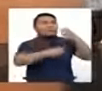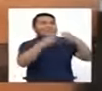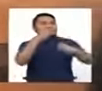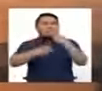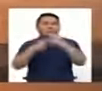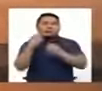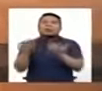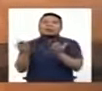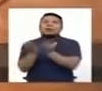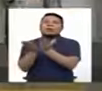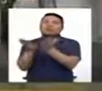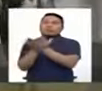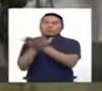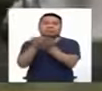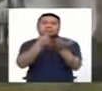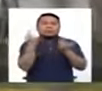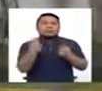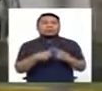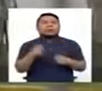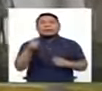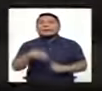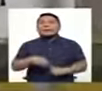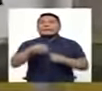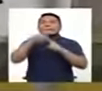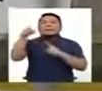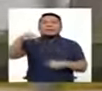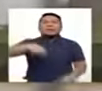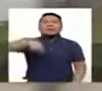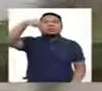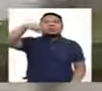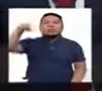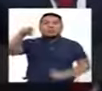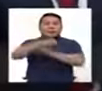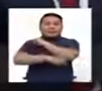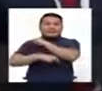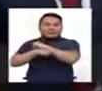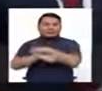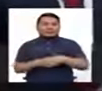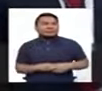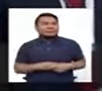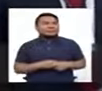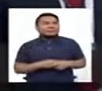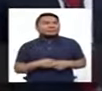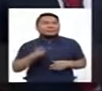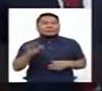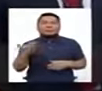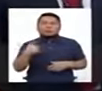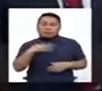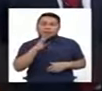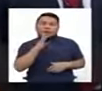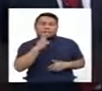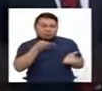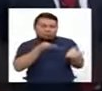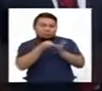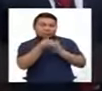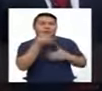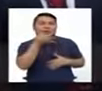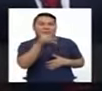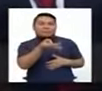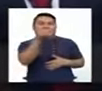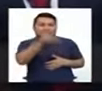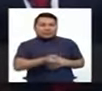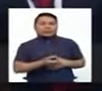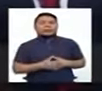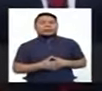la infraestructura educativa, fundamentalmente en el norte del país. Hay que hablar con la verdad. Los colegios que